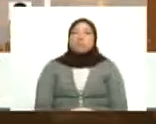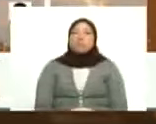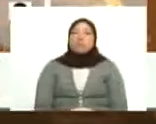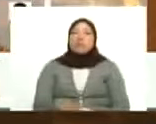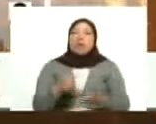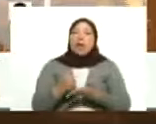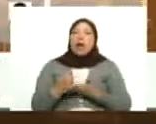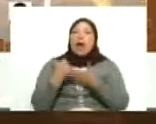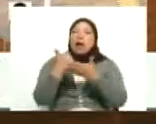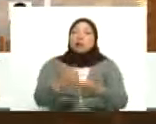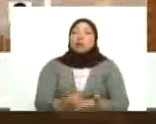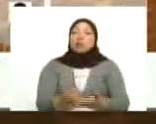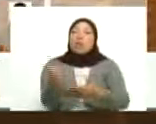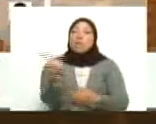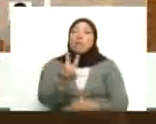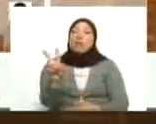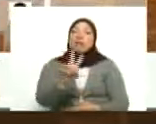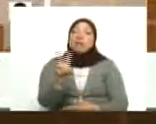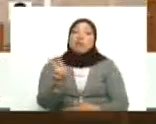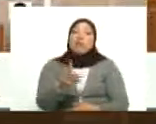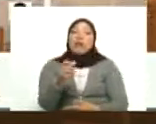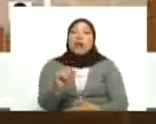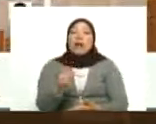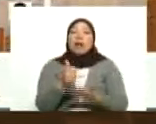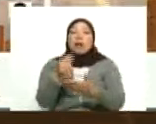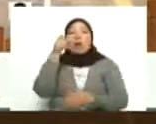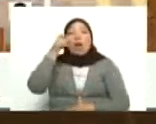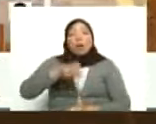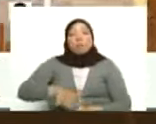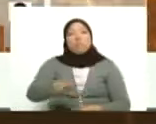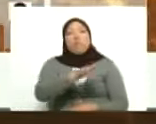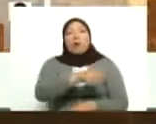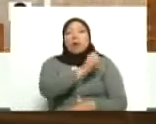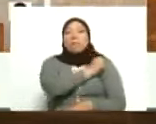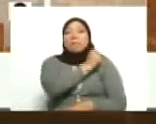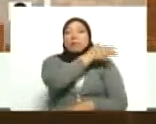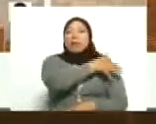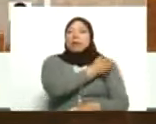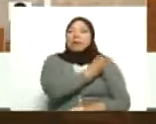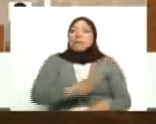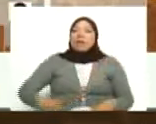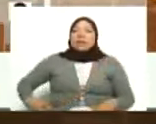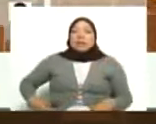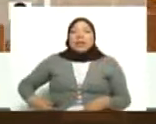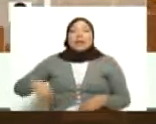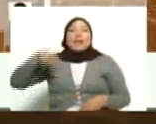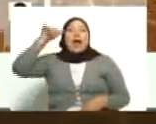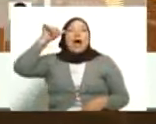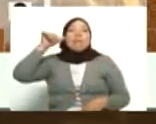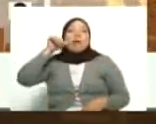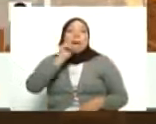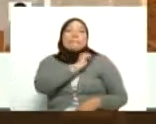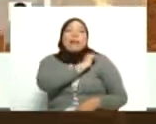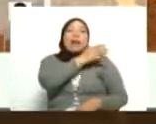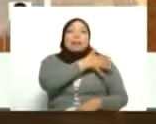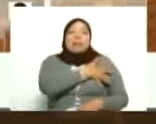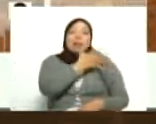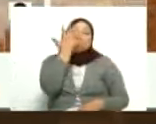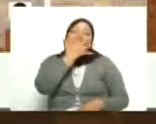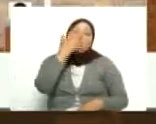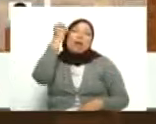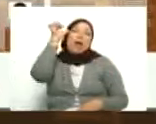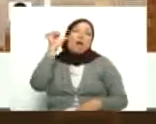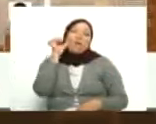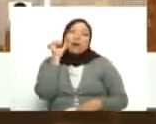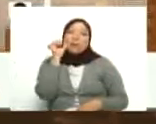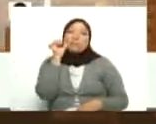través de la presidencia del Estado de Palestina, presidente Abbas, y gracias a el espacio que ha prestado el